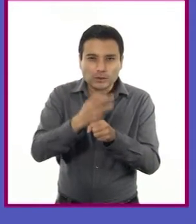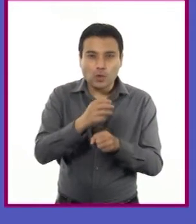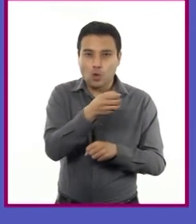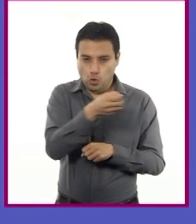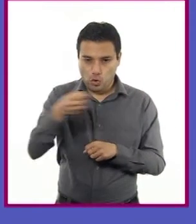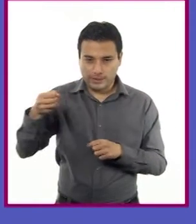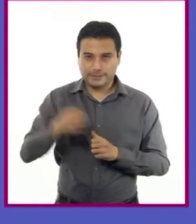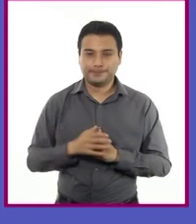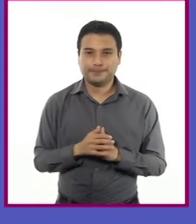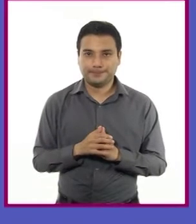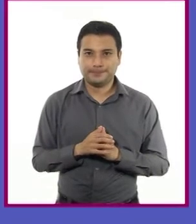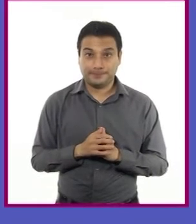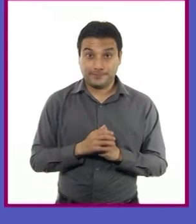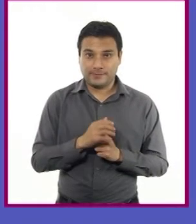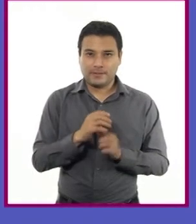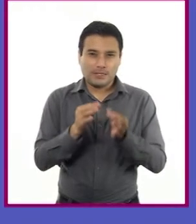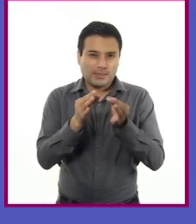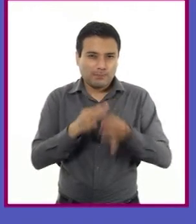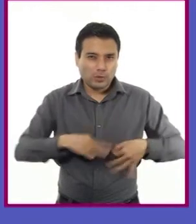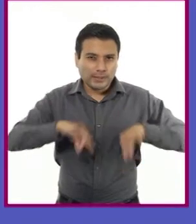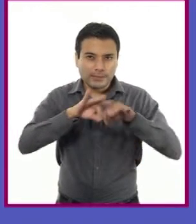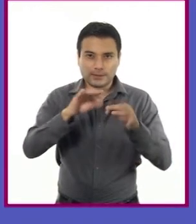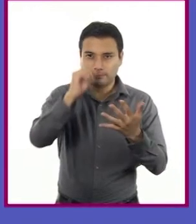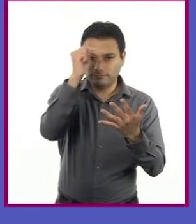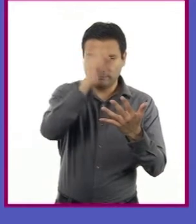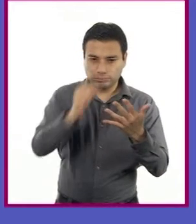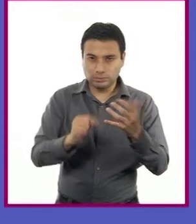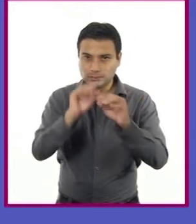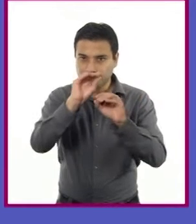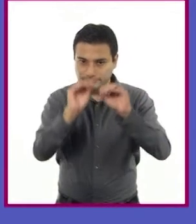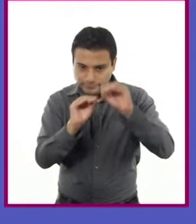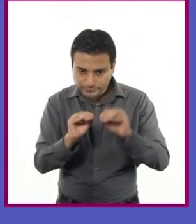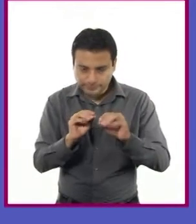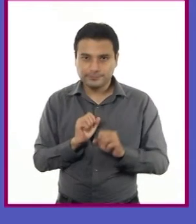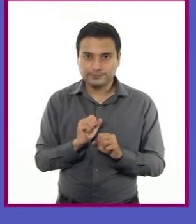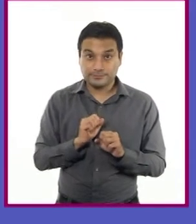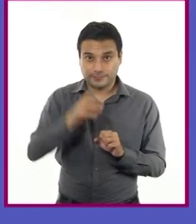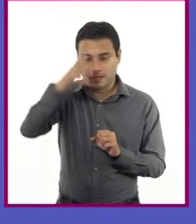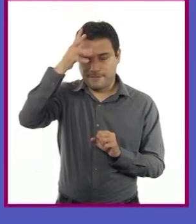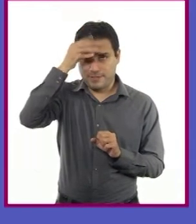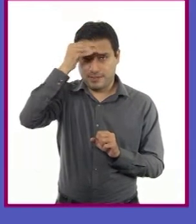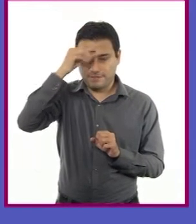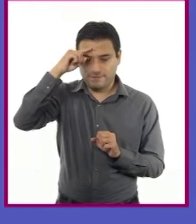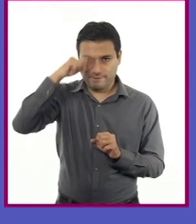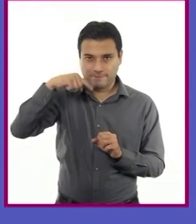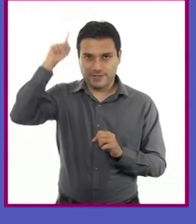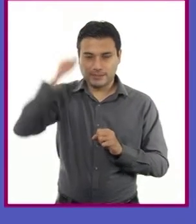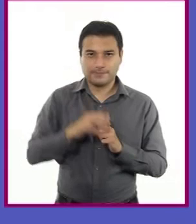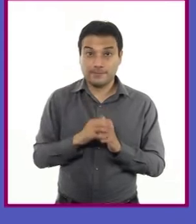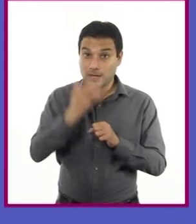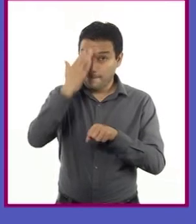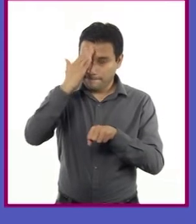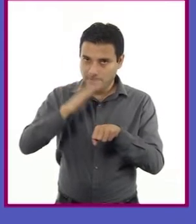hechos importantes, facilita el aprendizaje, fortalece la